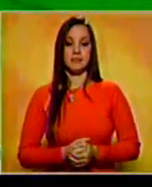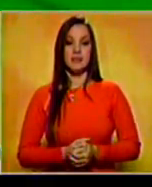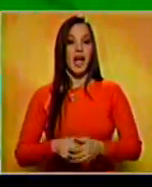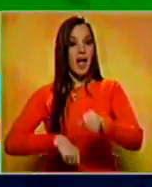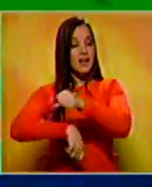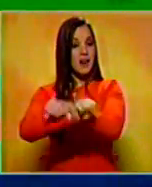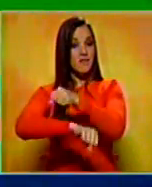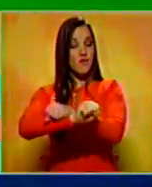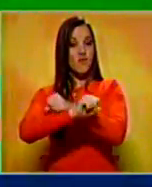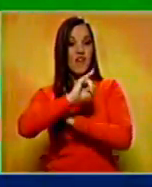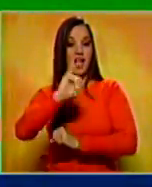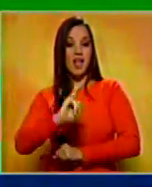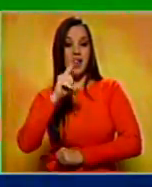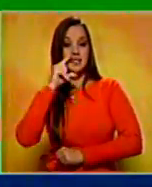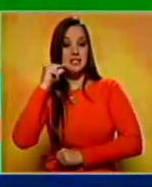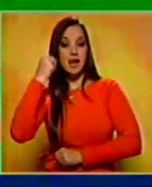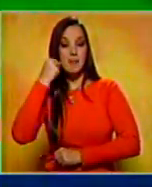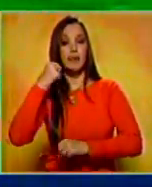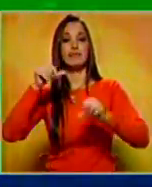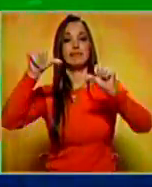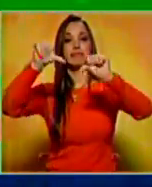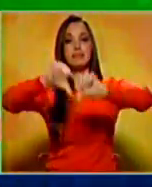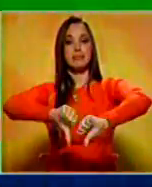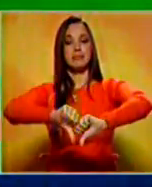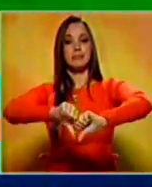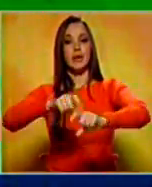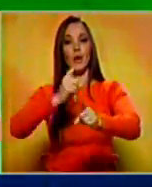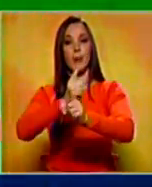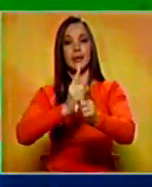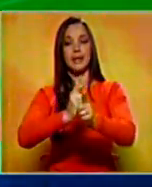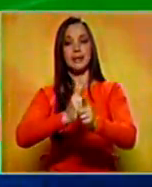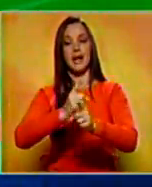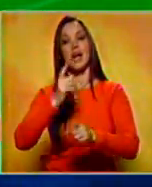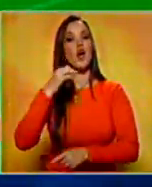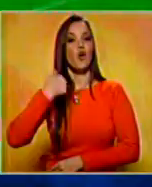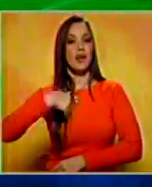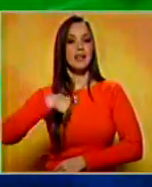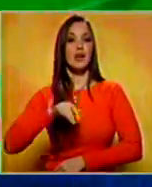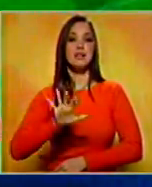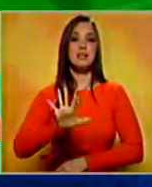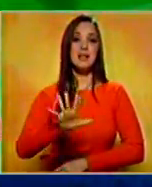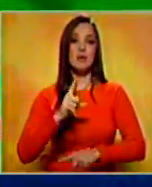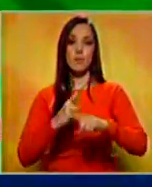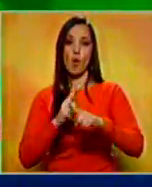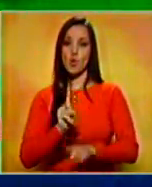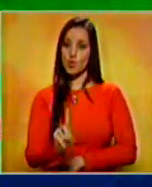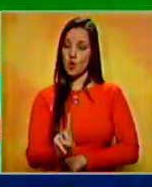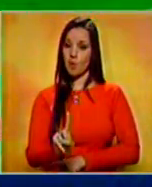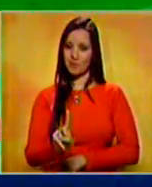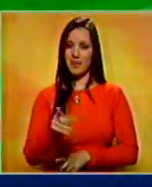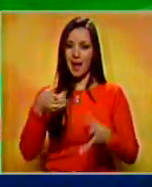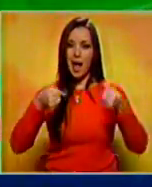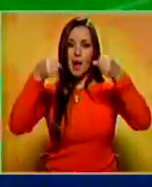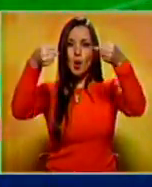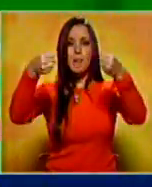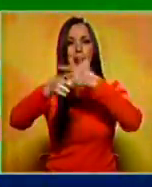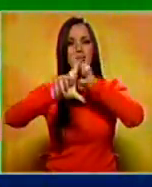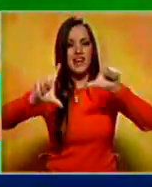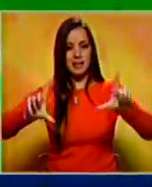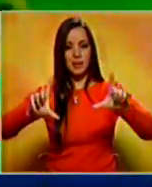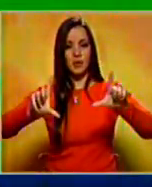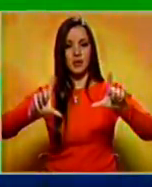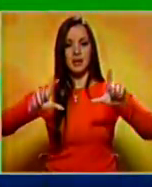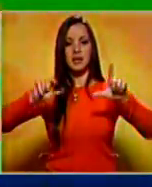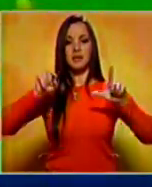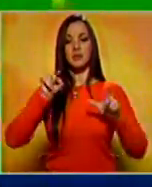En el fútbol, el Zamora cayó ante Boca Juniors de Argentina 5-1 en la continuación de la Copa Libertadores. Juan Manuel Martínez y